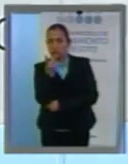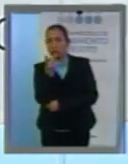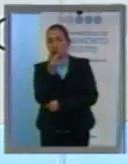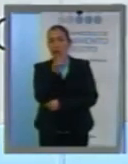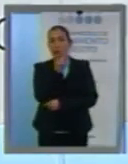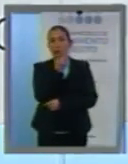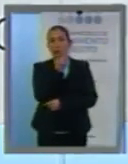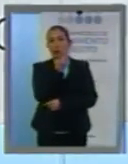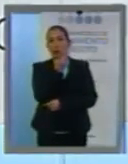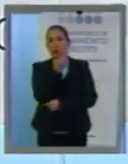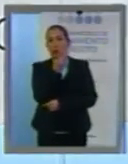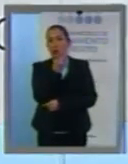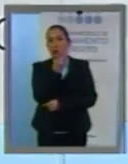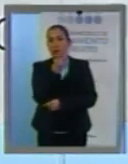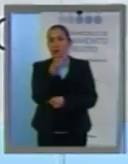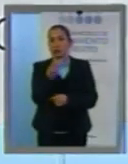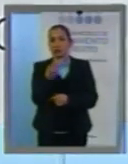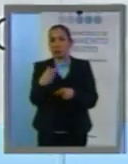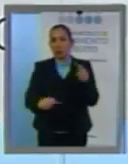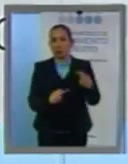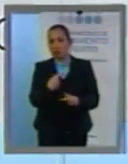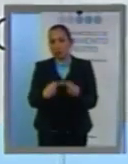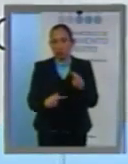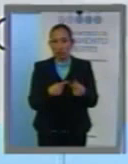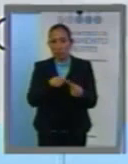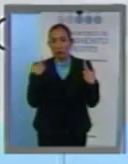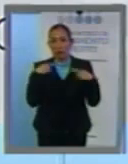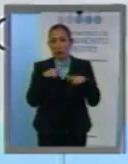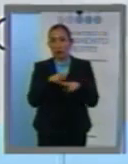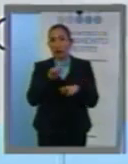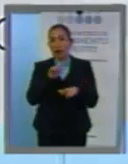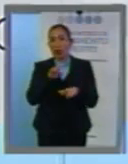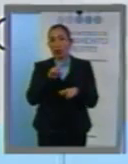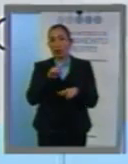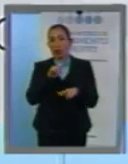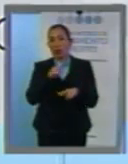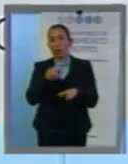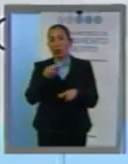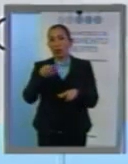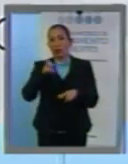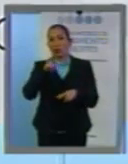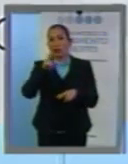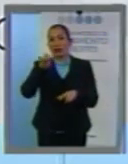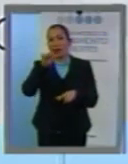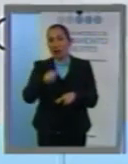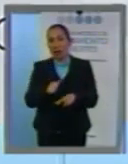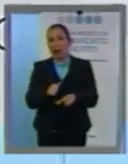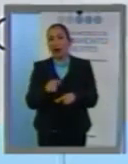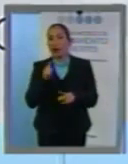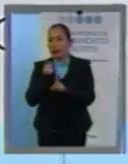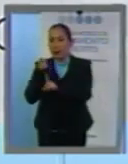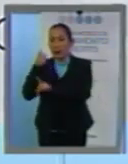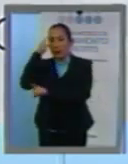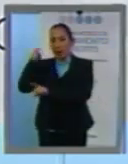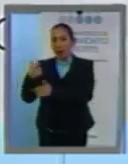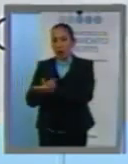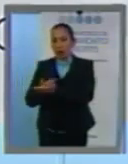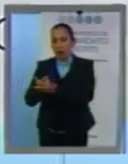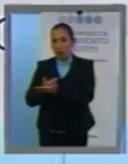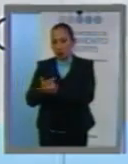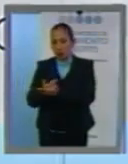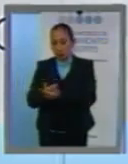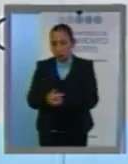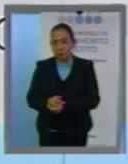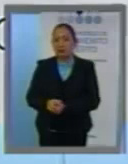intervenciones más de el maestro Eduardo B. Gurría. dirigida al contador portal.